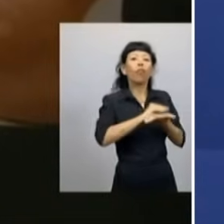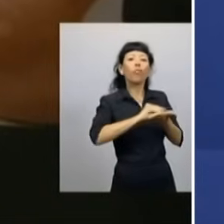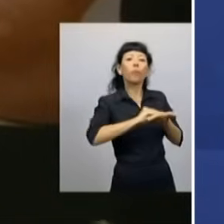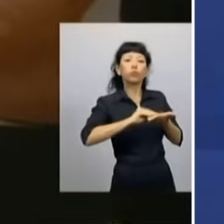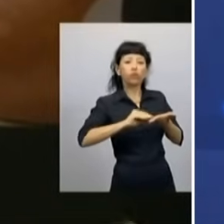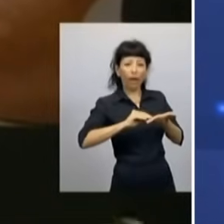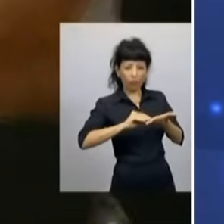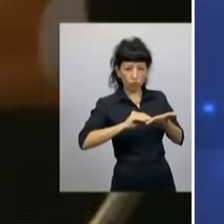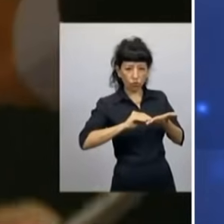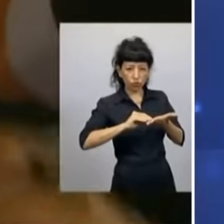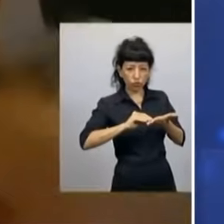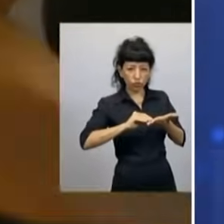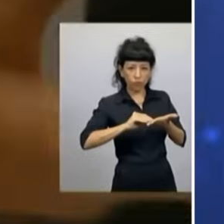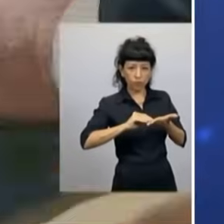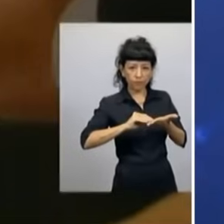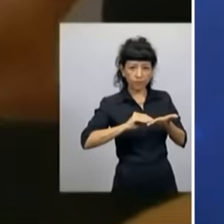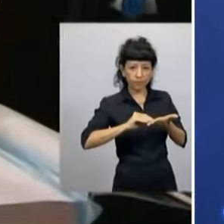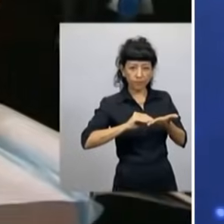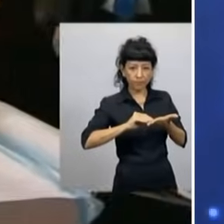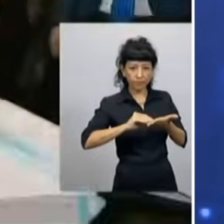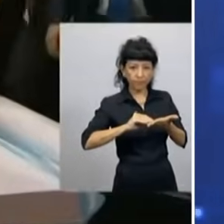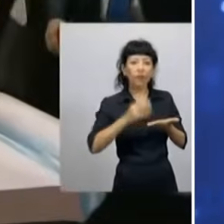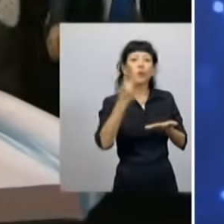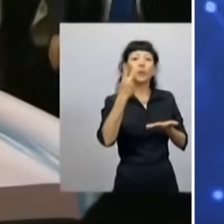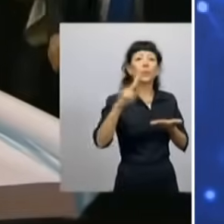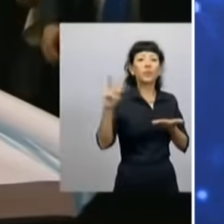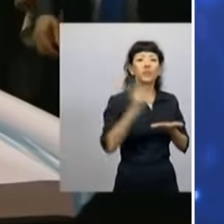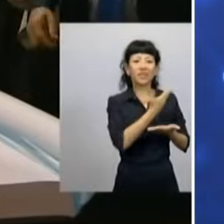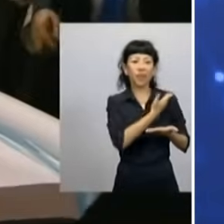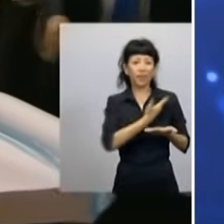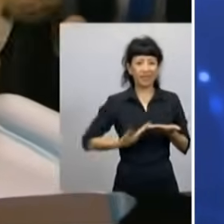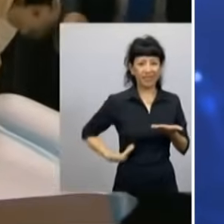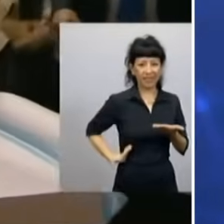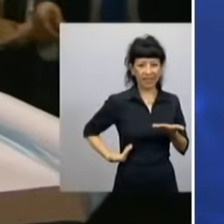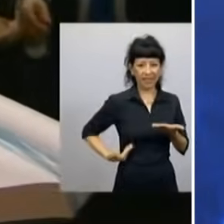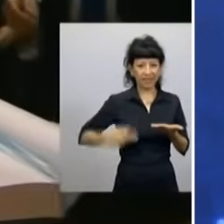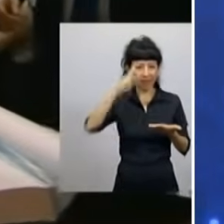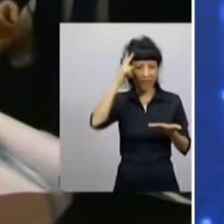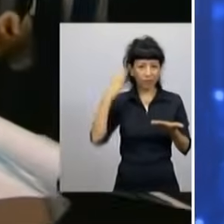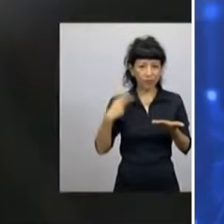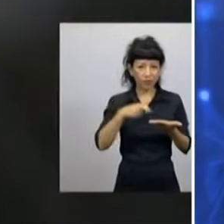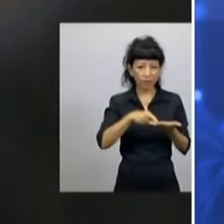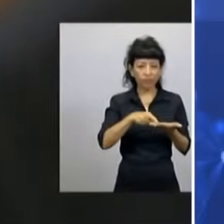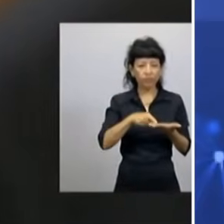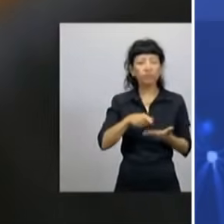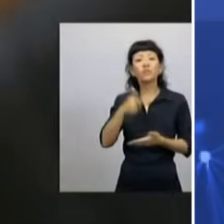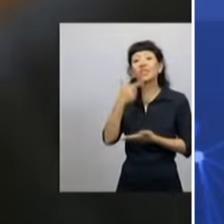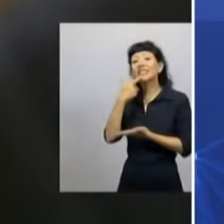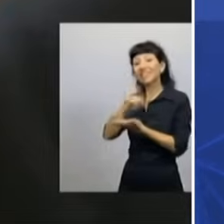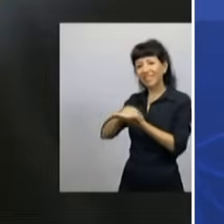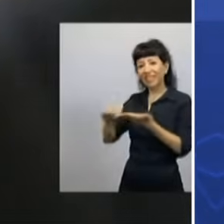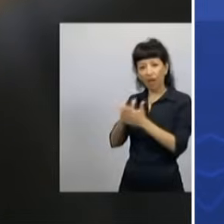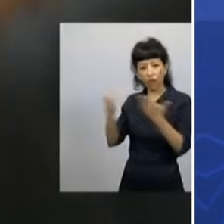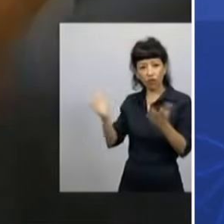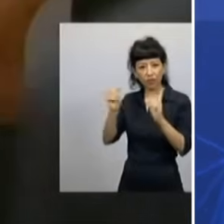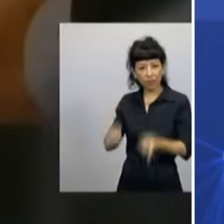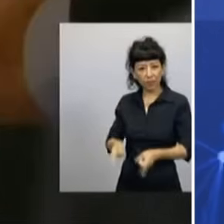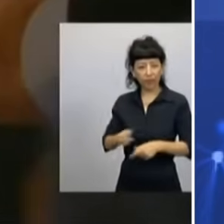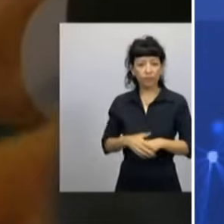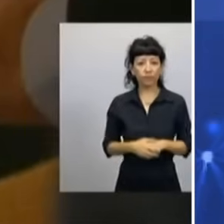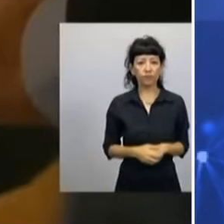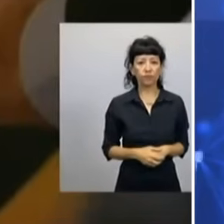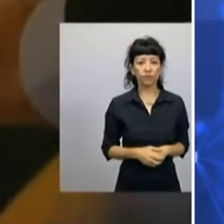Evidentemente, por ejemplo, cambiar los subsidios. Ahora, los subsidios que se van a restar van a afectar más a la clase